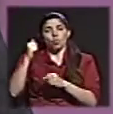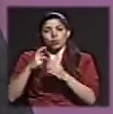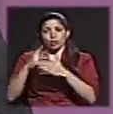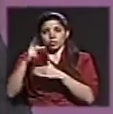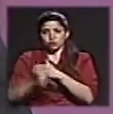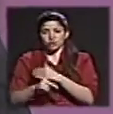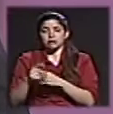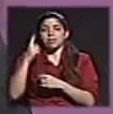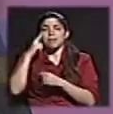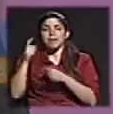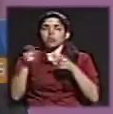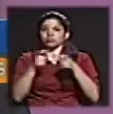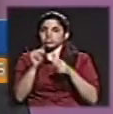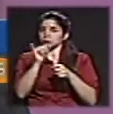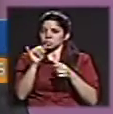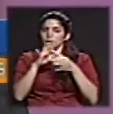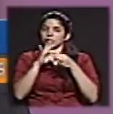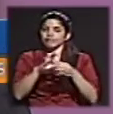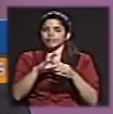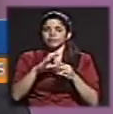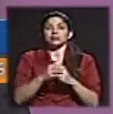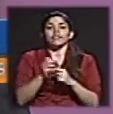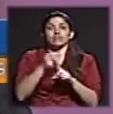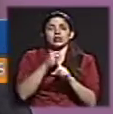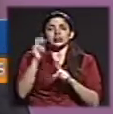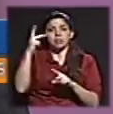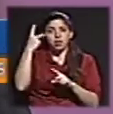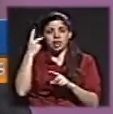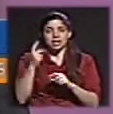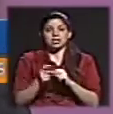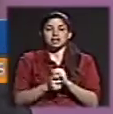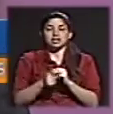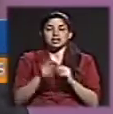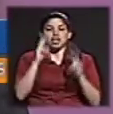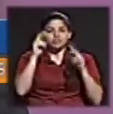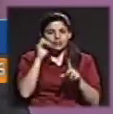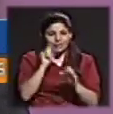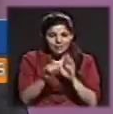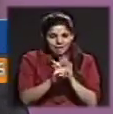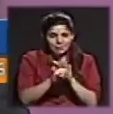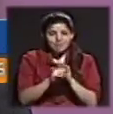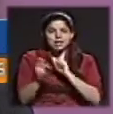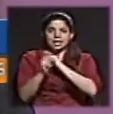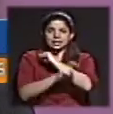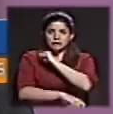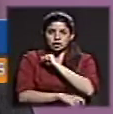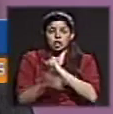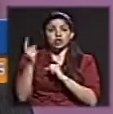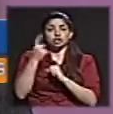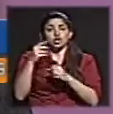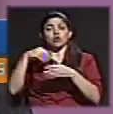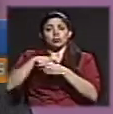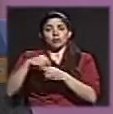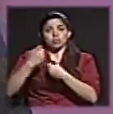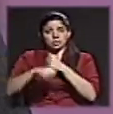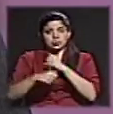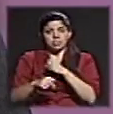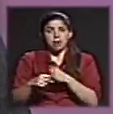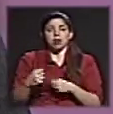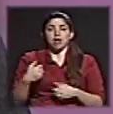para regular la violencia política, tipificarla, sancionarla y erradicarla solo en el régimen municipal. ¿Hace alguna